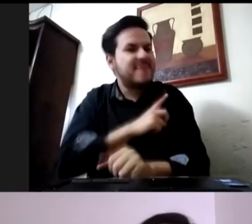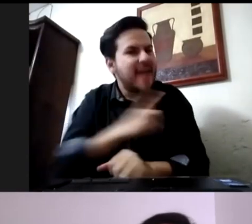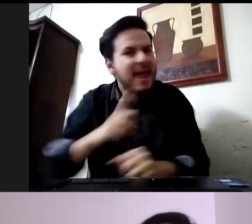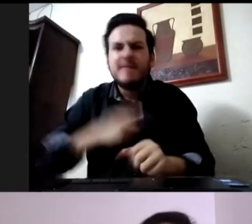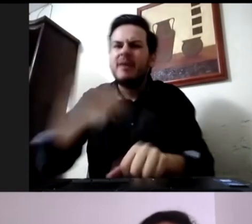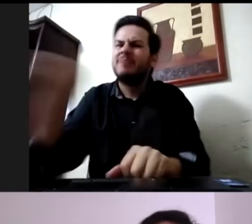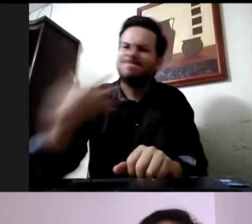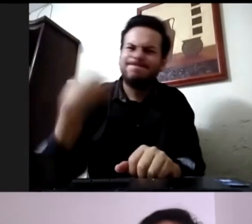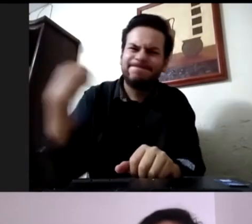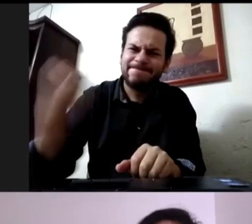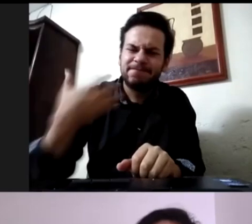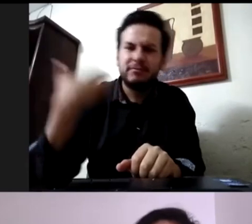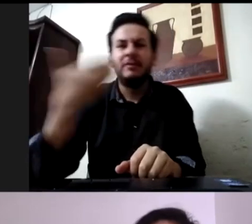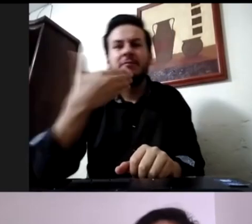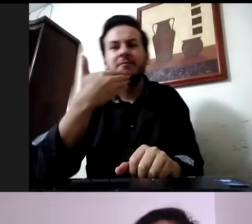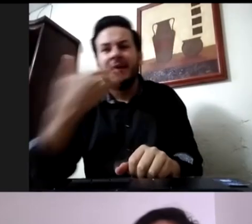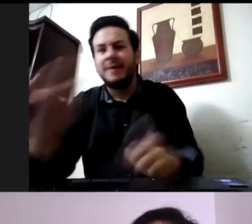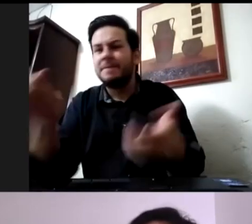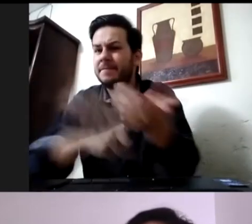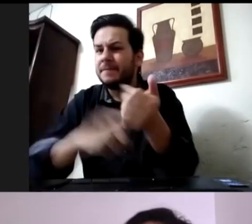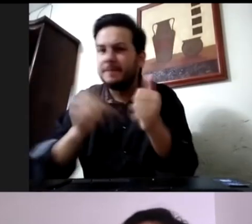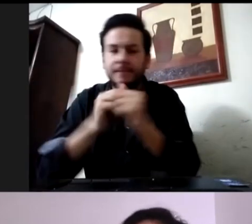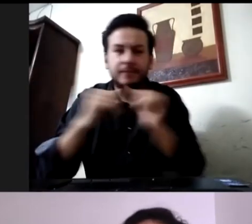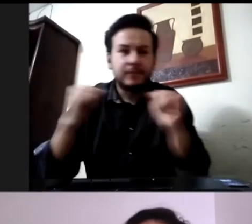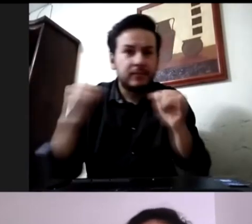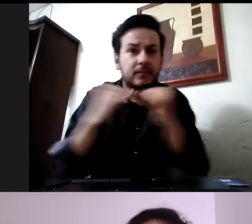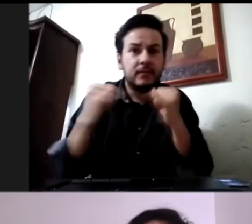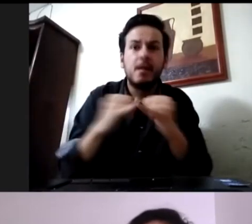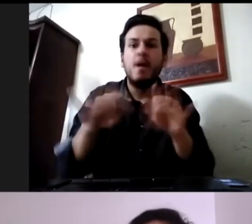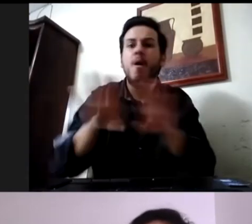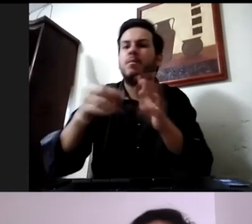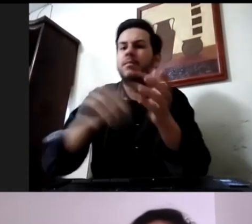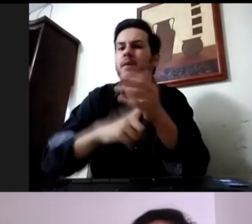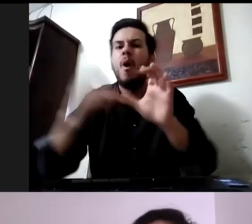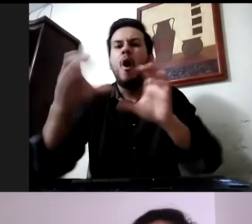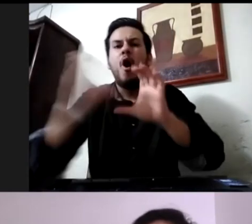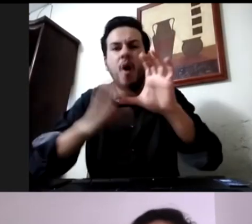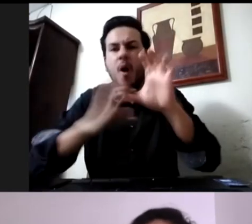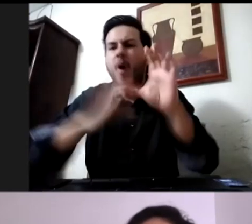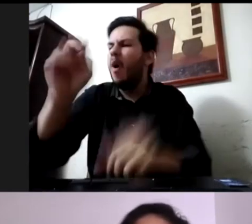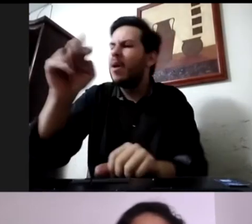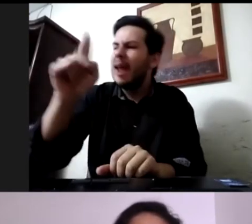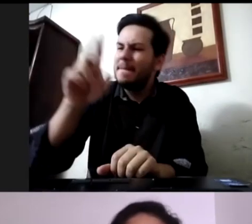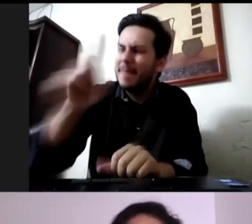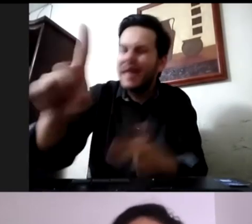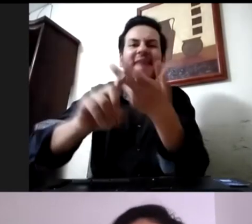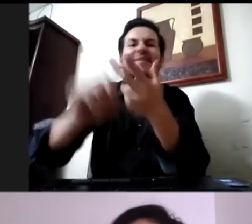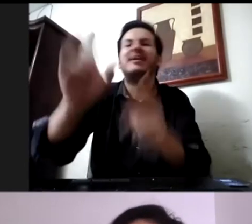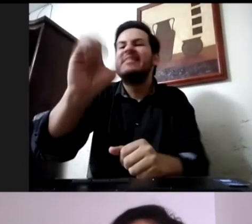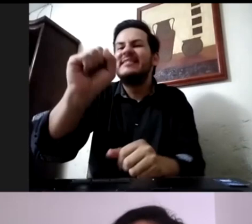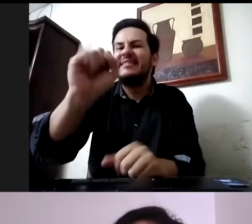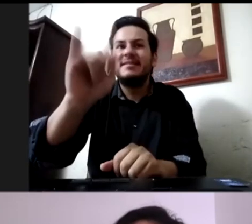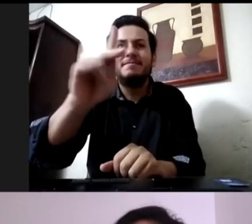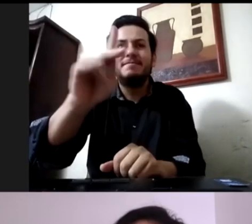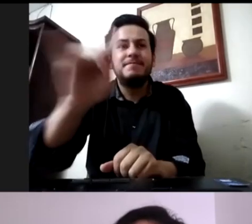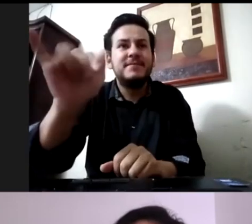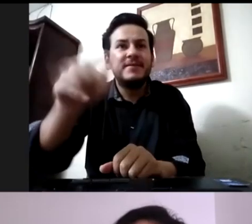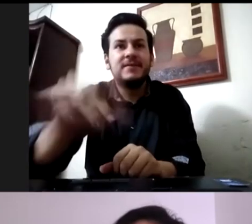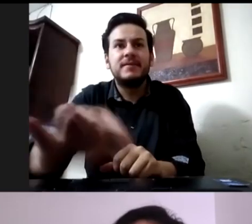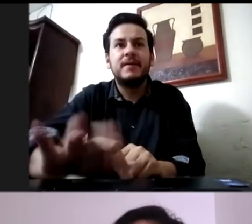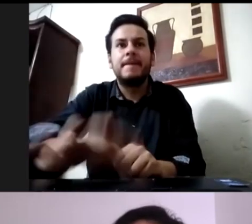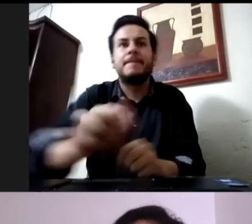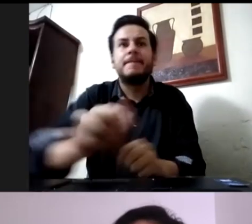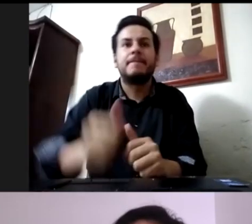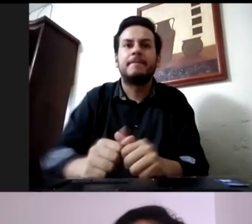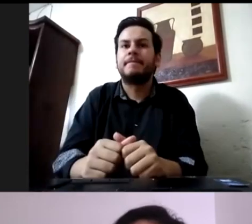cual las instituciones garantistas como CONAPRED, como CIPINA, las organizaciones de la sociedad